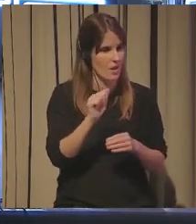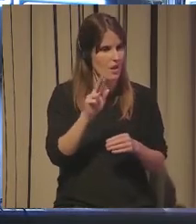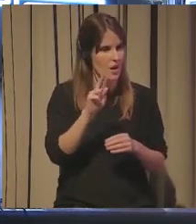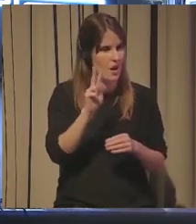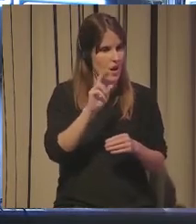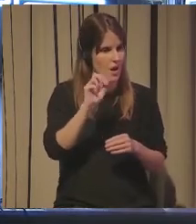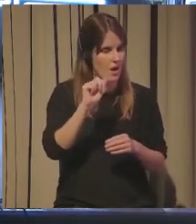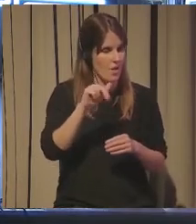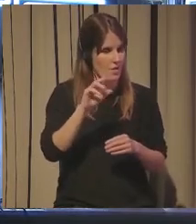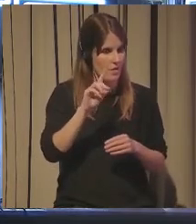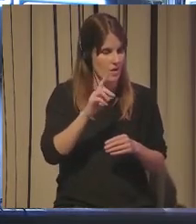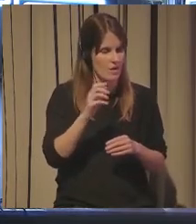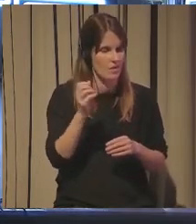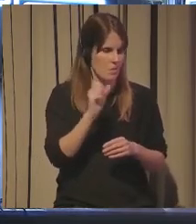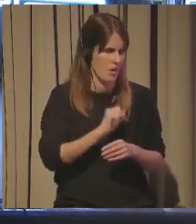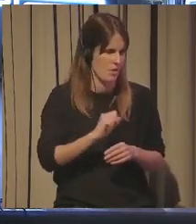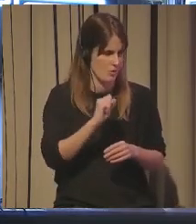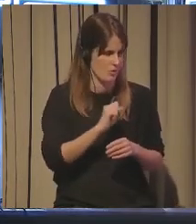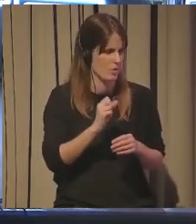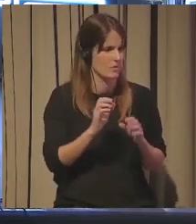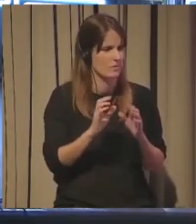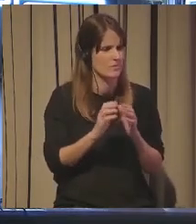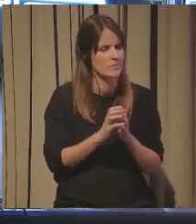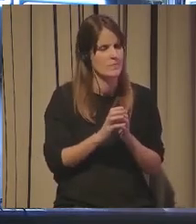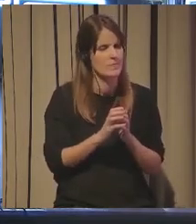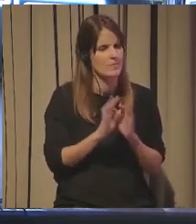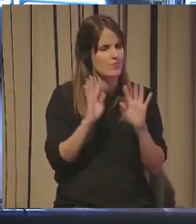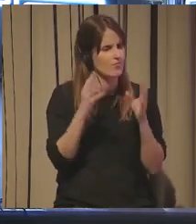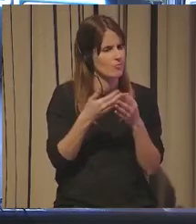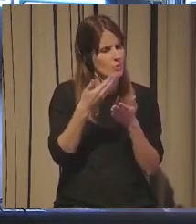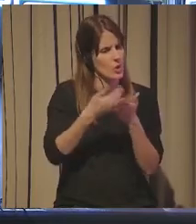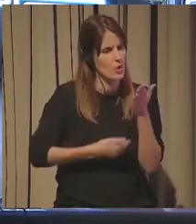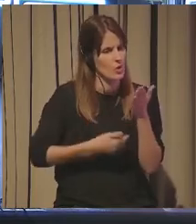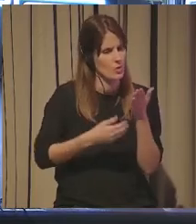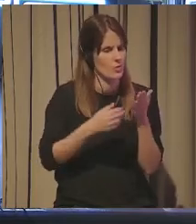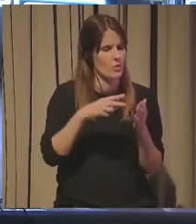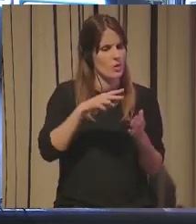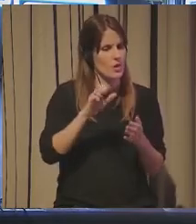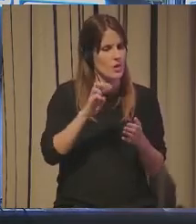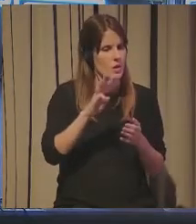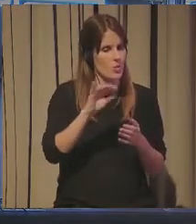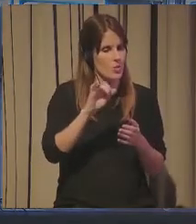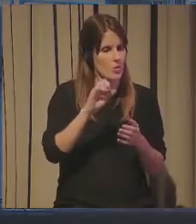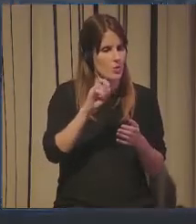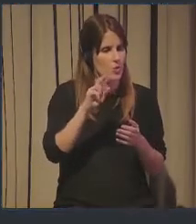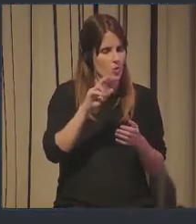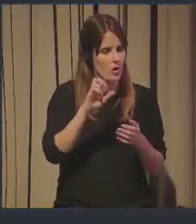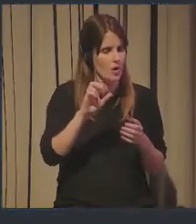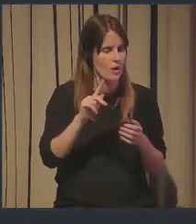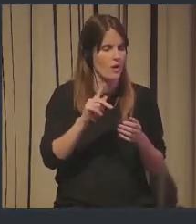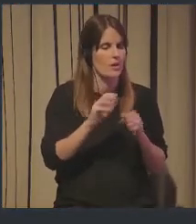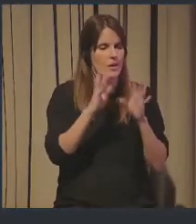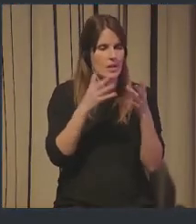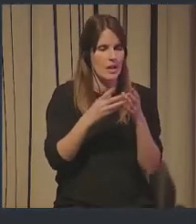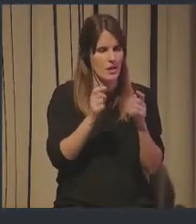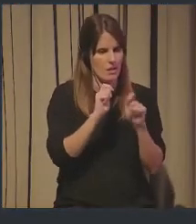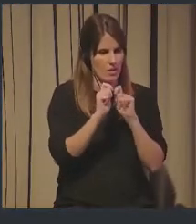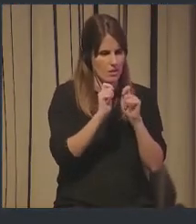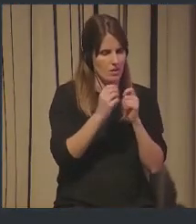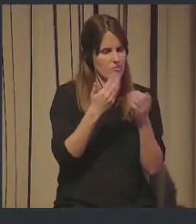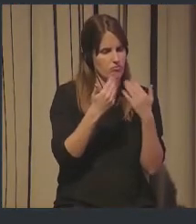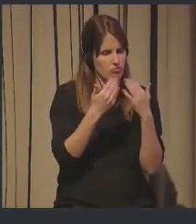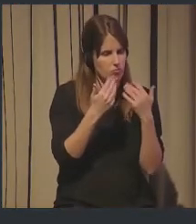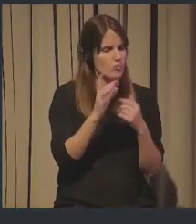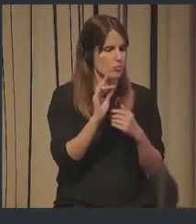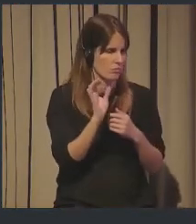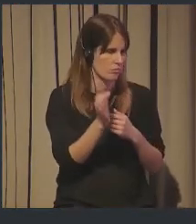muchos podcasts, Jill Lepore, que escribe para el New Yorker, hizo un comentario en un podcast y dijo, sí,